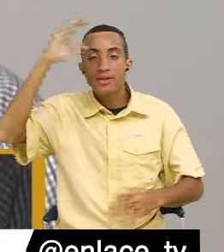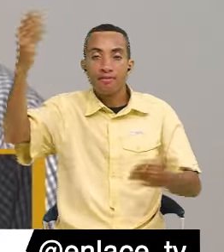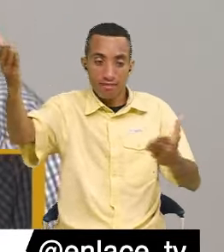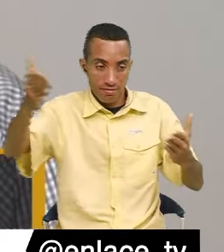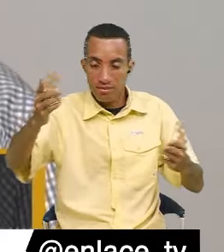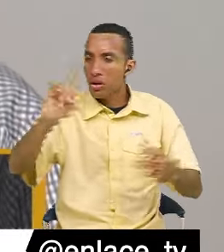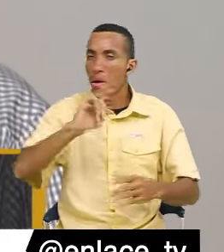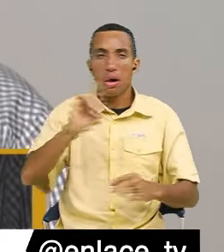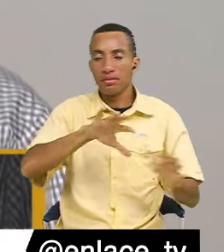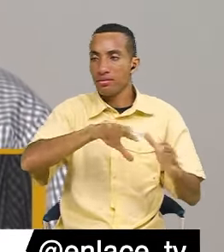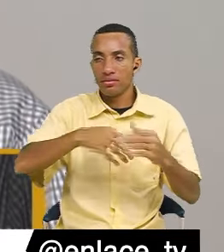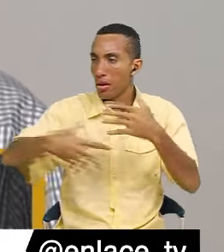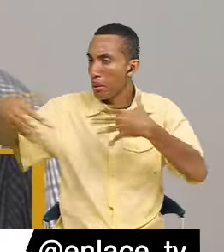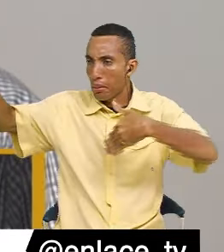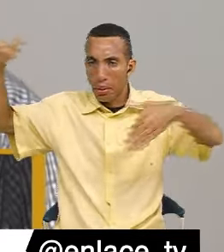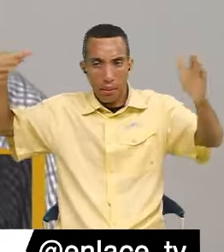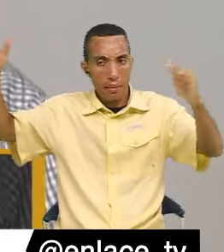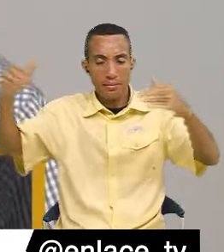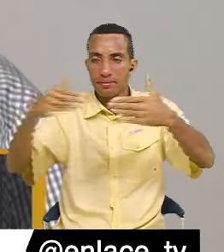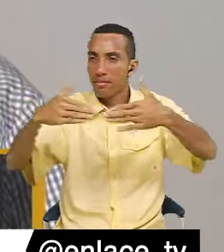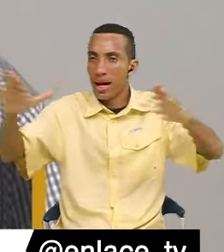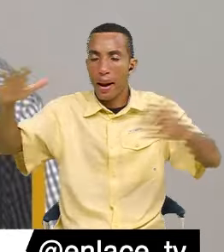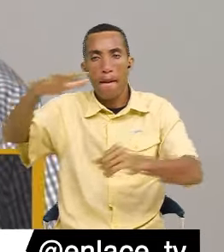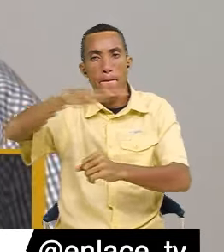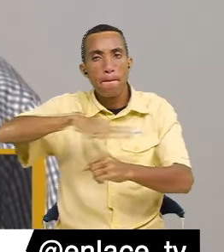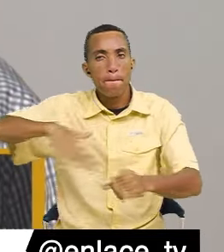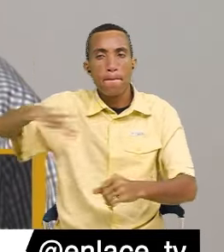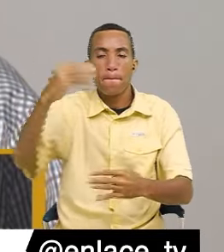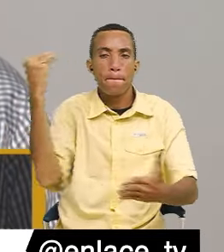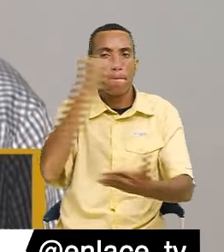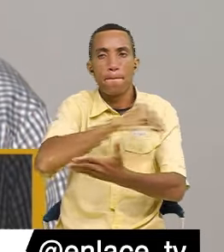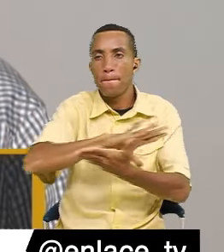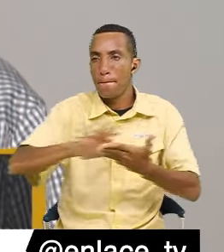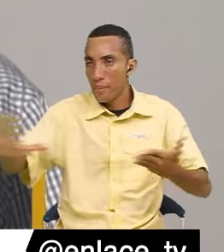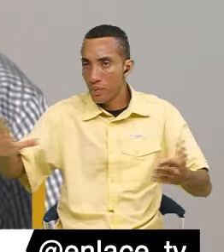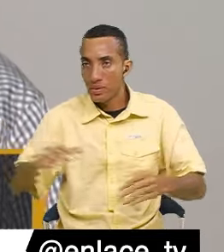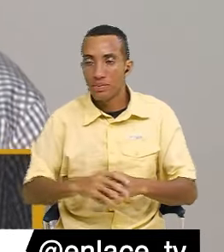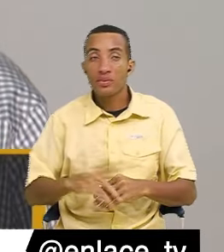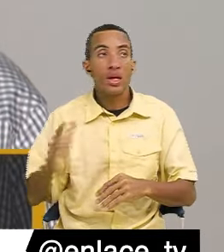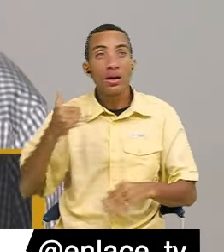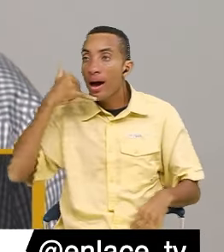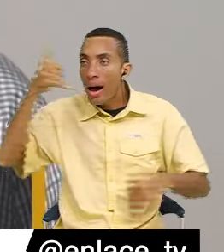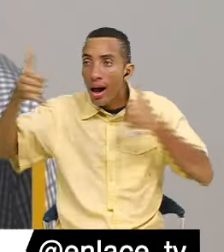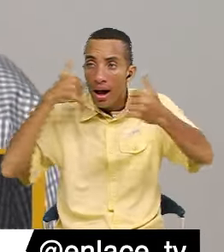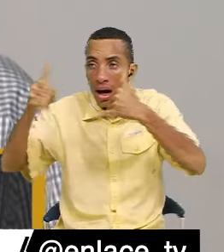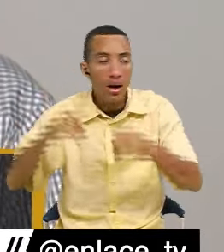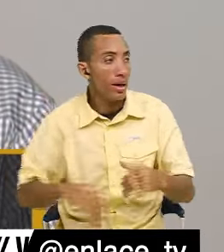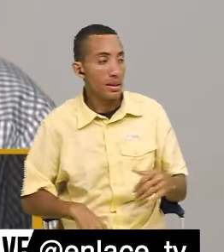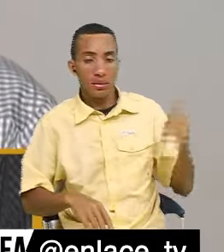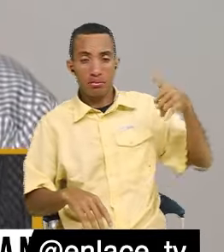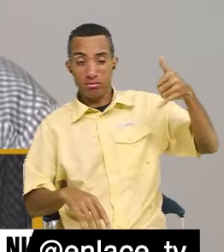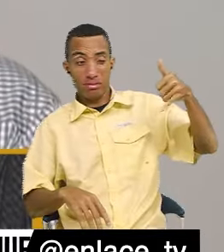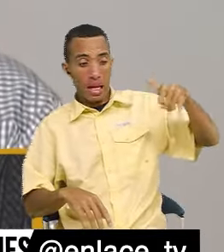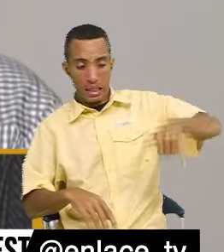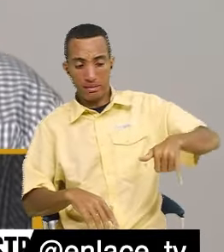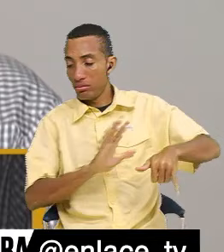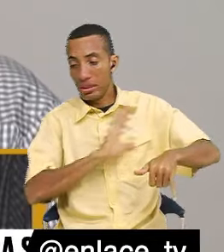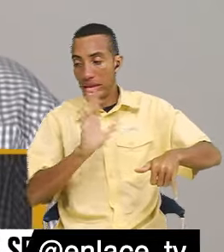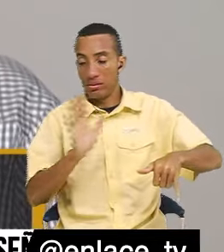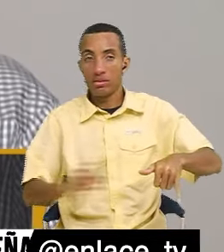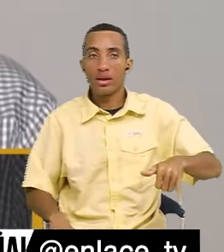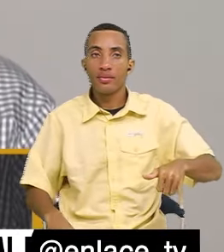no respondan a los llamados de auxilio de los familiares o de las víctimas en general o de ninguna autoridad, y no